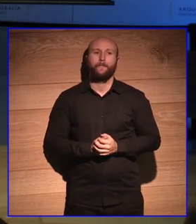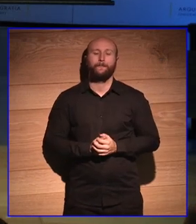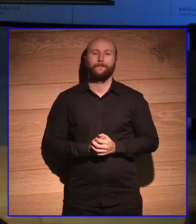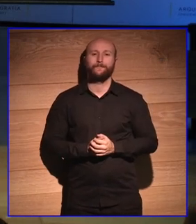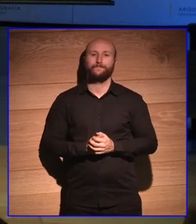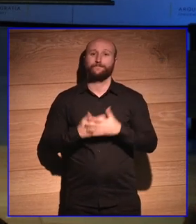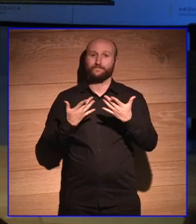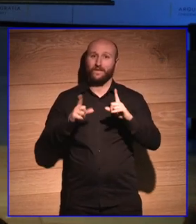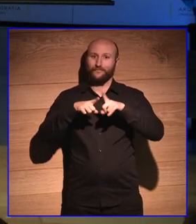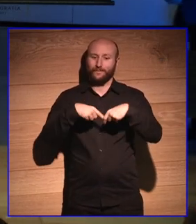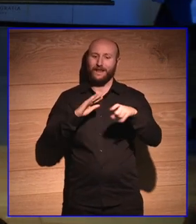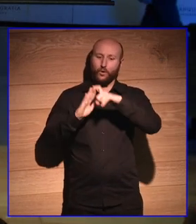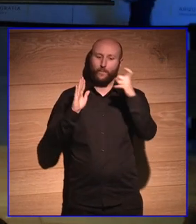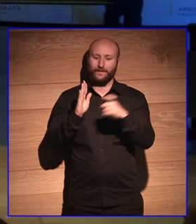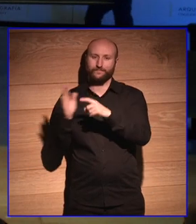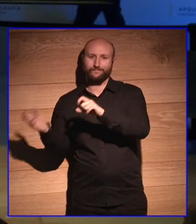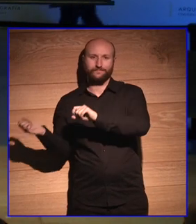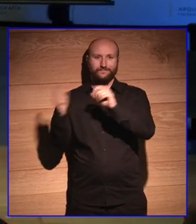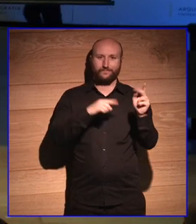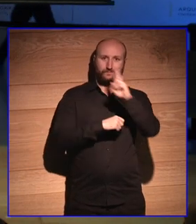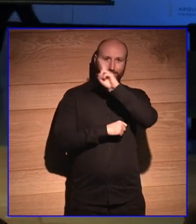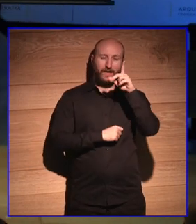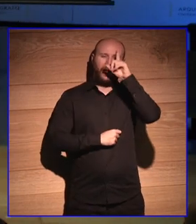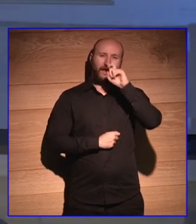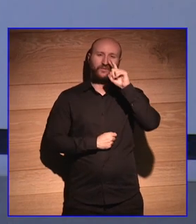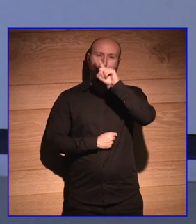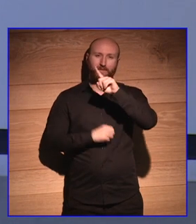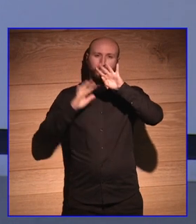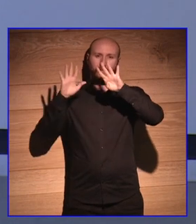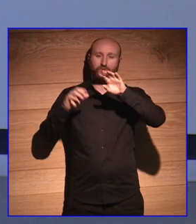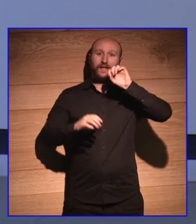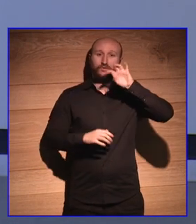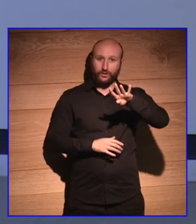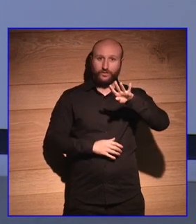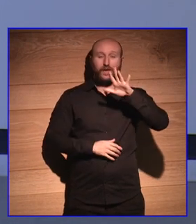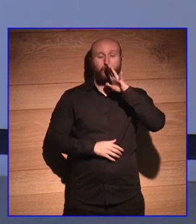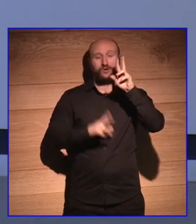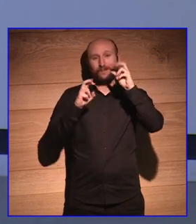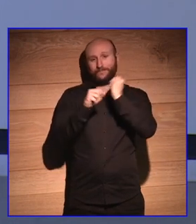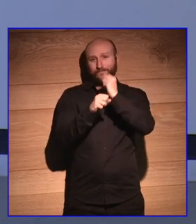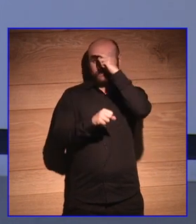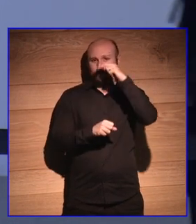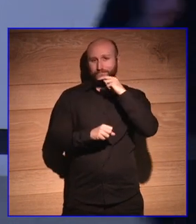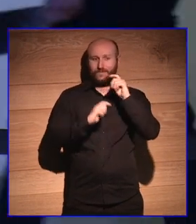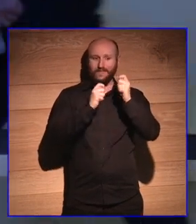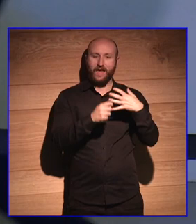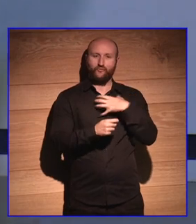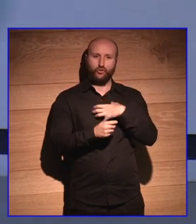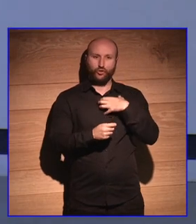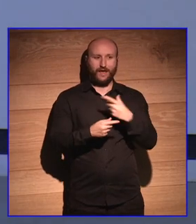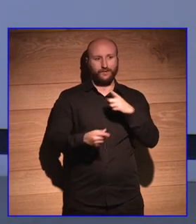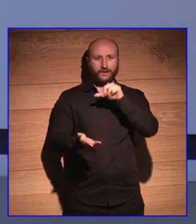la familia al completo se trasladó a madrid en 1914 por motivos laborales del padre al que destinaron como funcionario a la